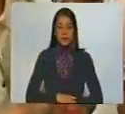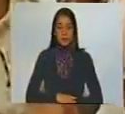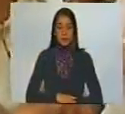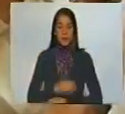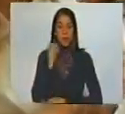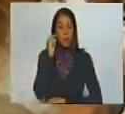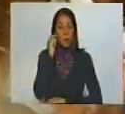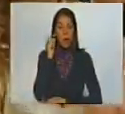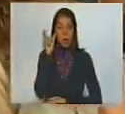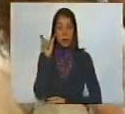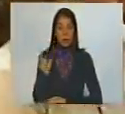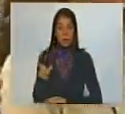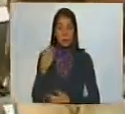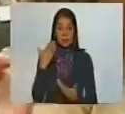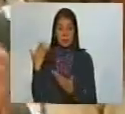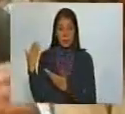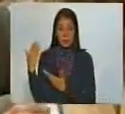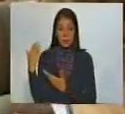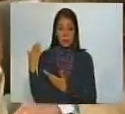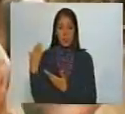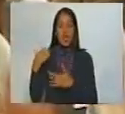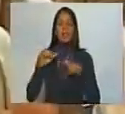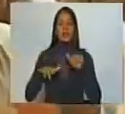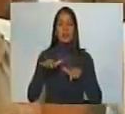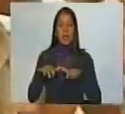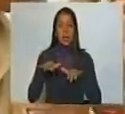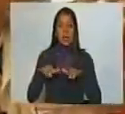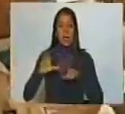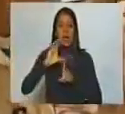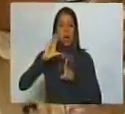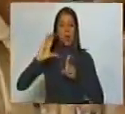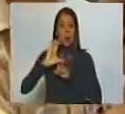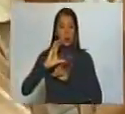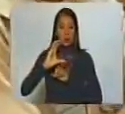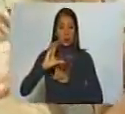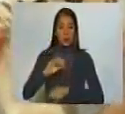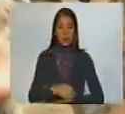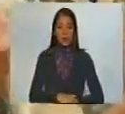Ciudadana Ildimar Coronel, secretaria de Cultura.